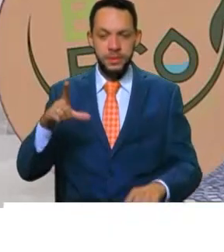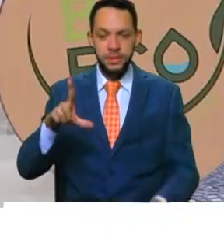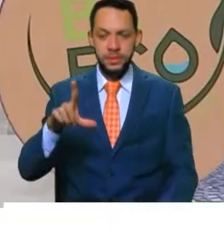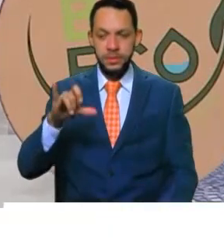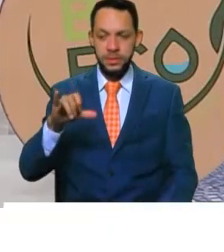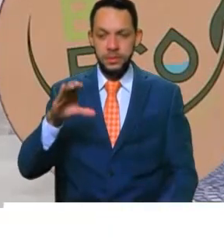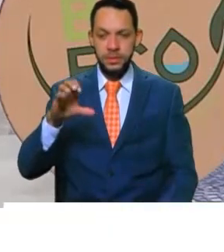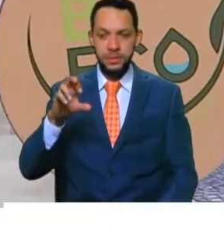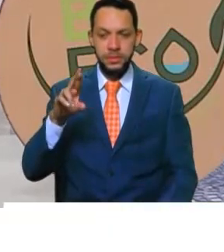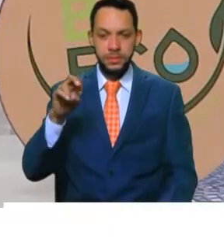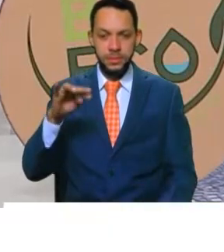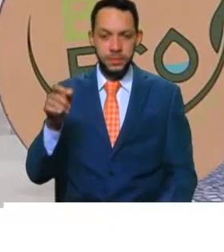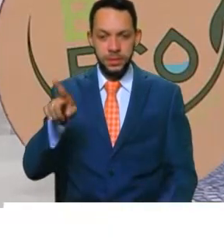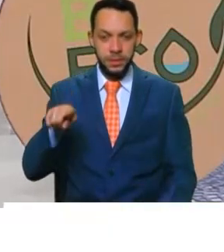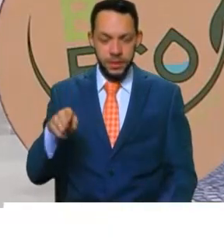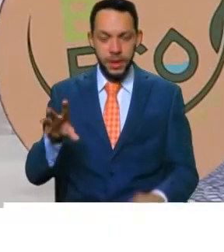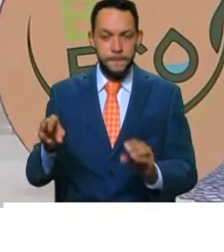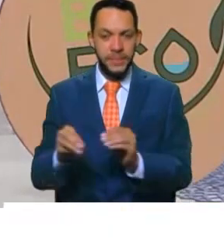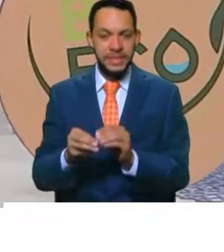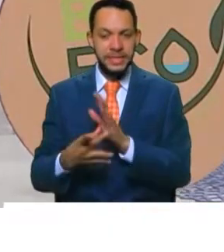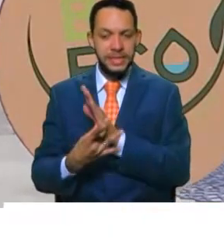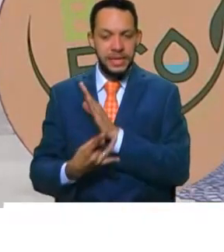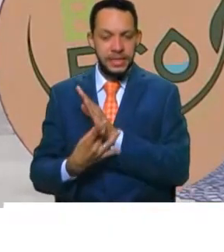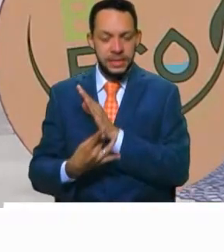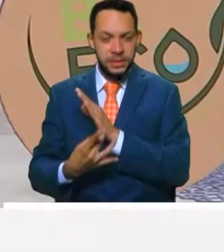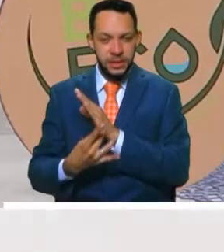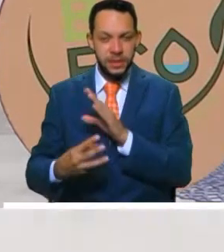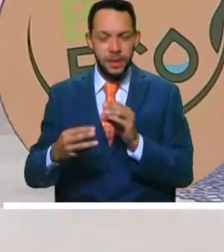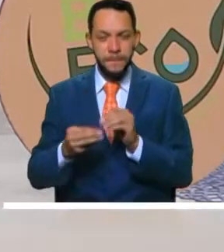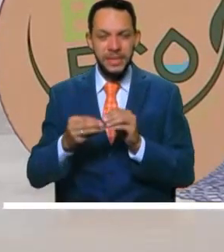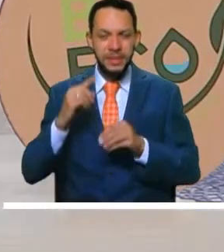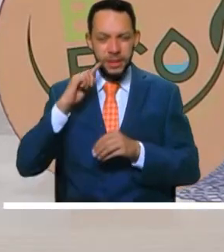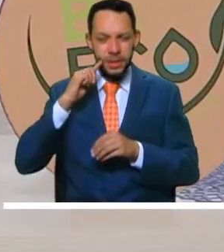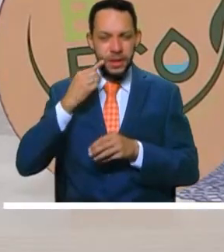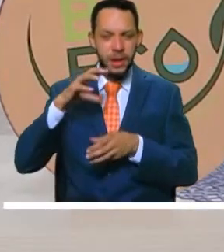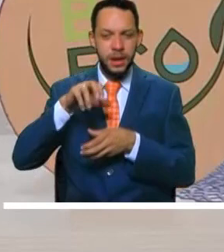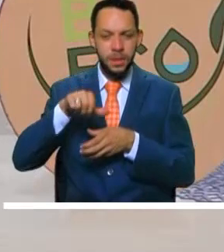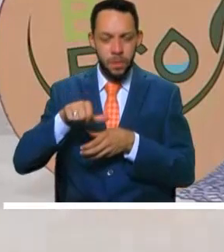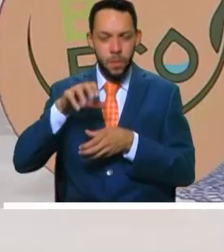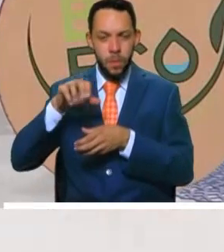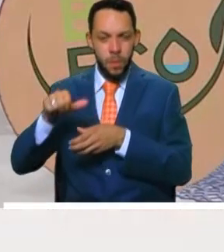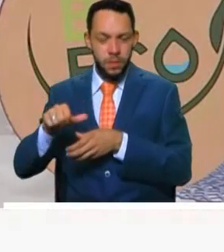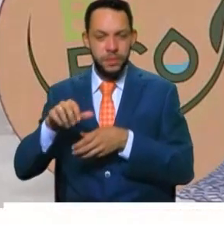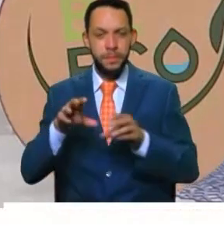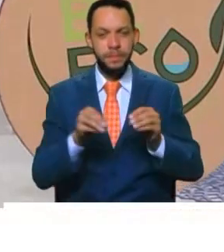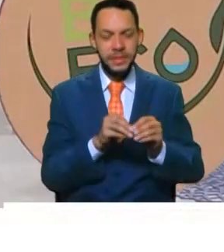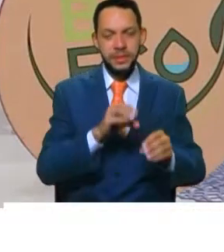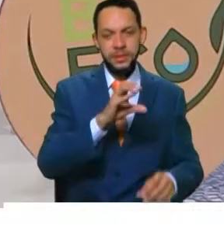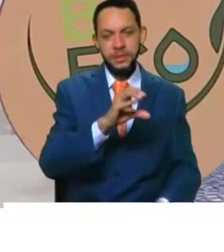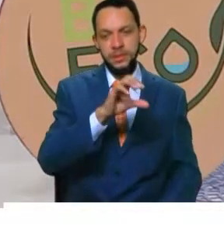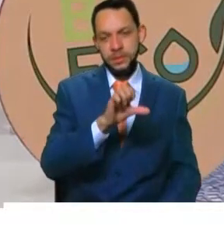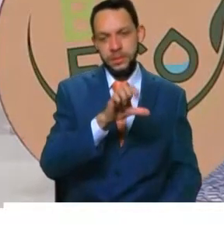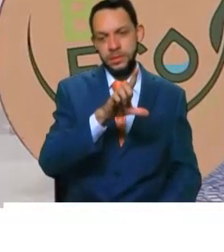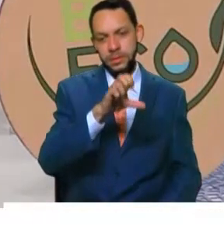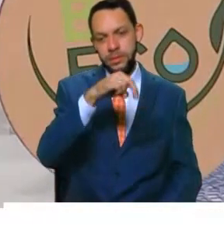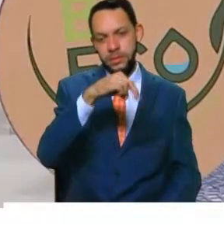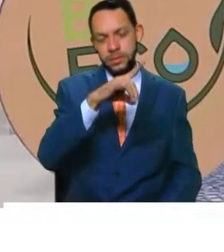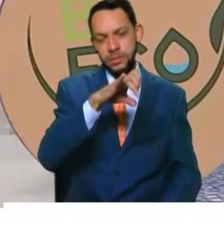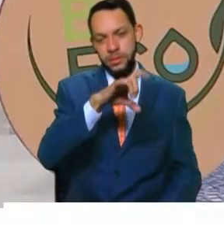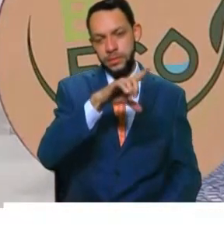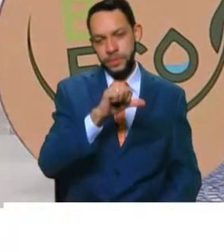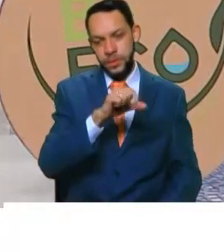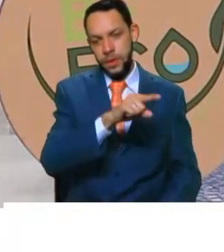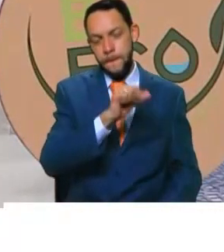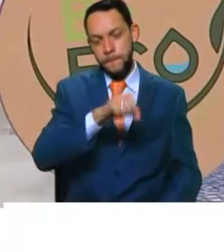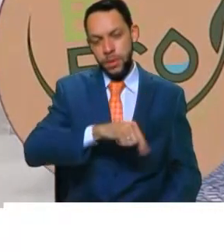aceites, con bicarbonatos, con limón, con sábila, con caléndula, que nos van a permitir a nosotros ser amigables